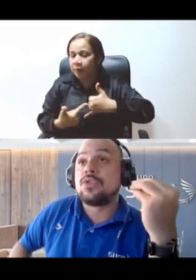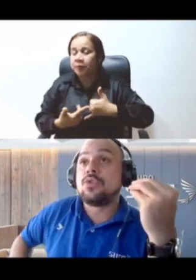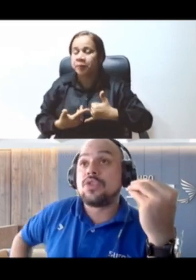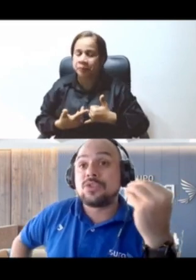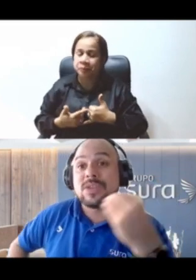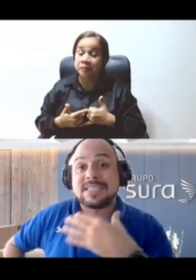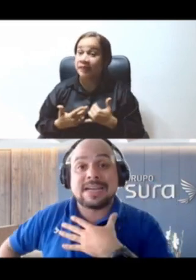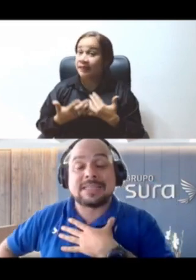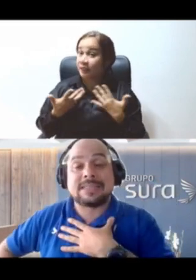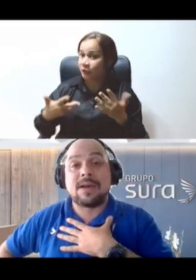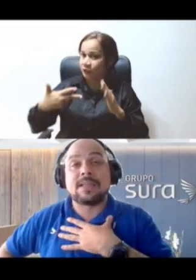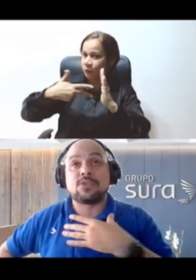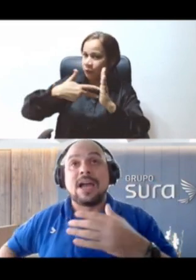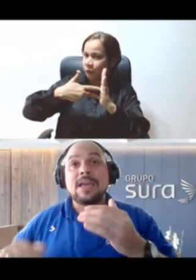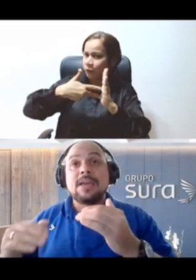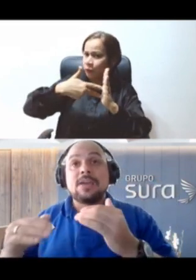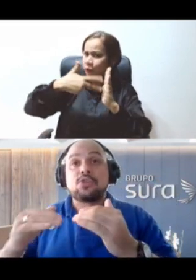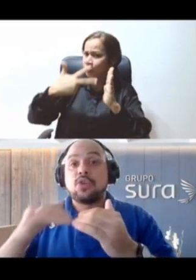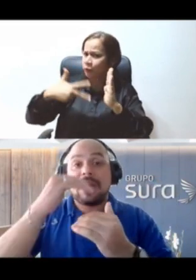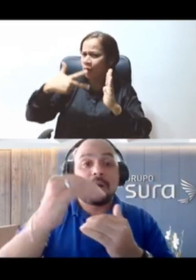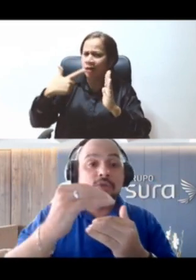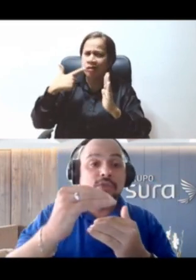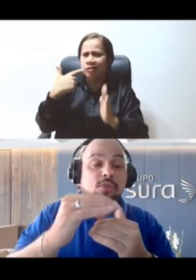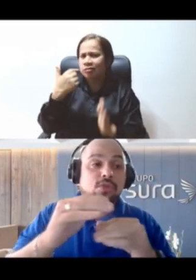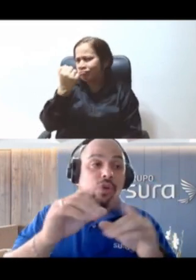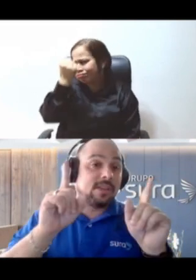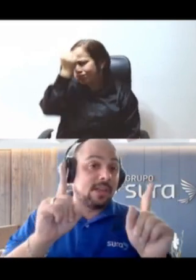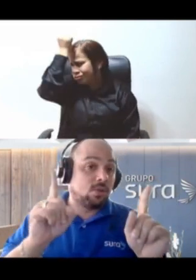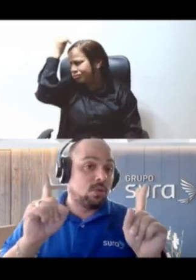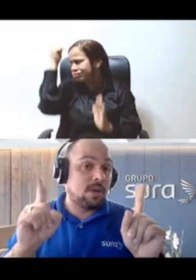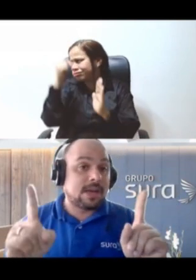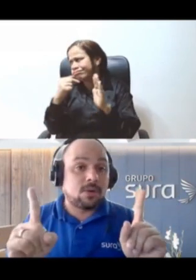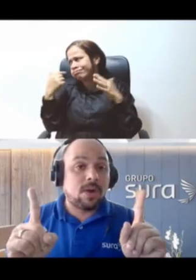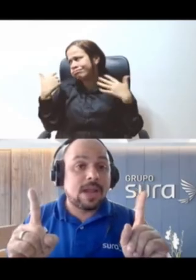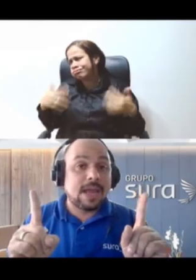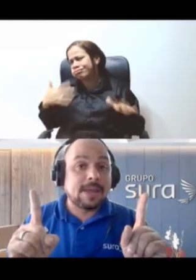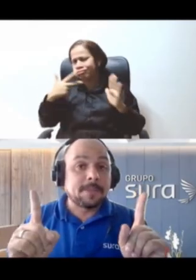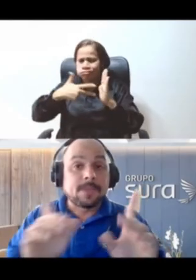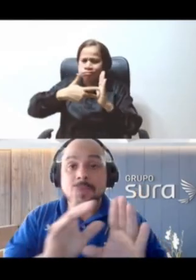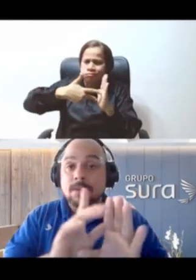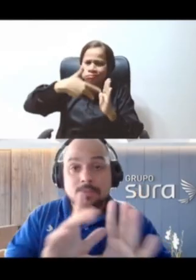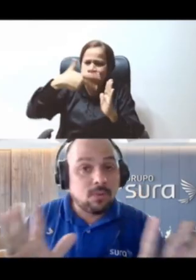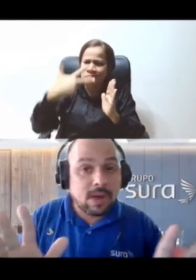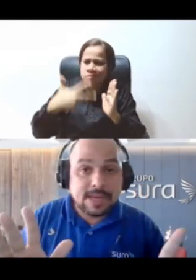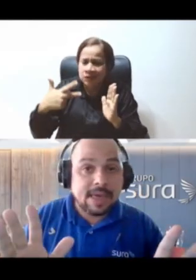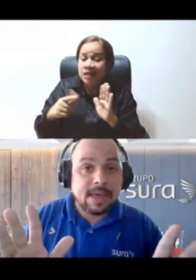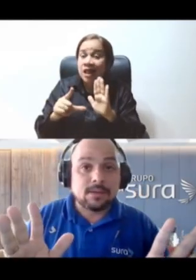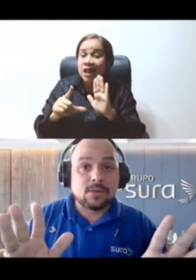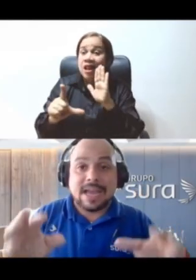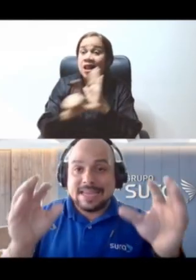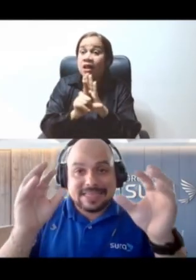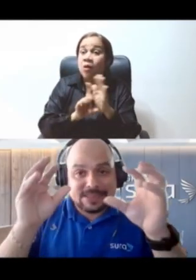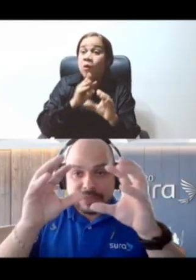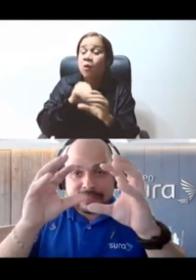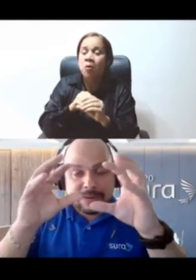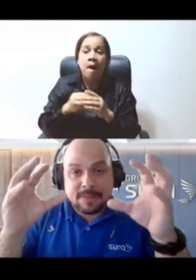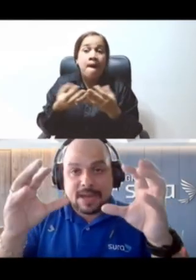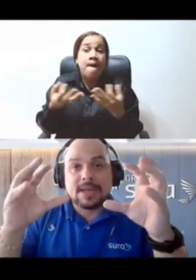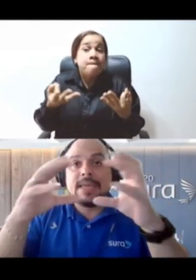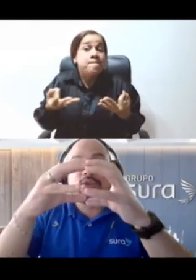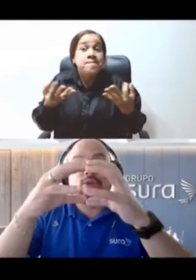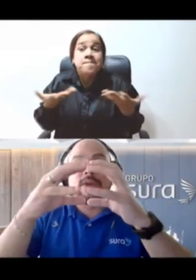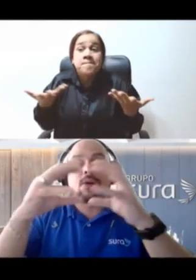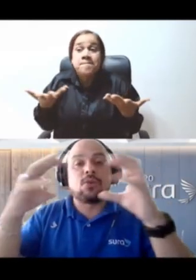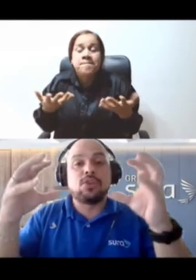decía ahorita, la constitución es nuestra carta magna. O sea, sobre la constitución, dentro del marco de la ley, no hay nada. O sea, esa es